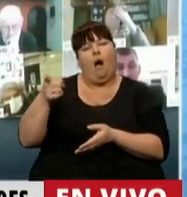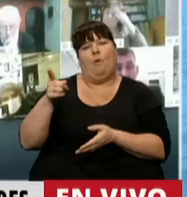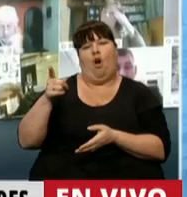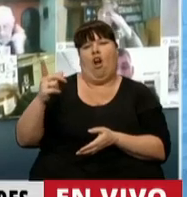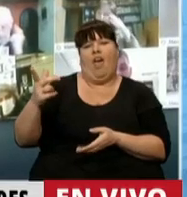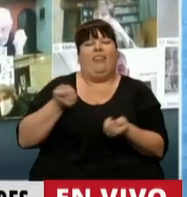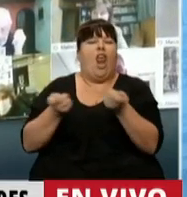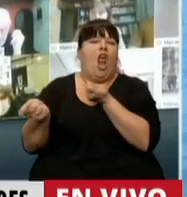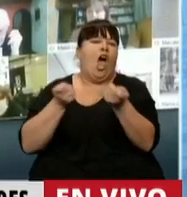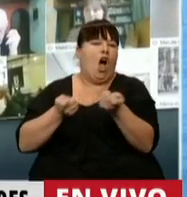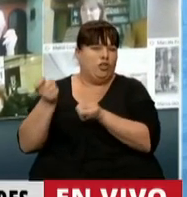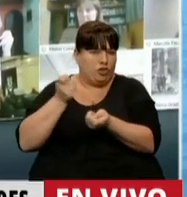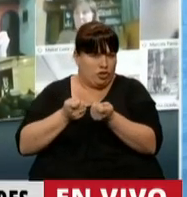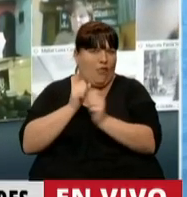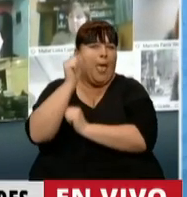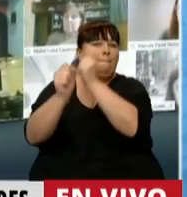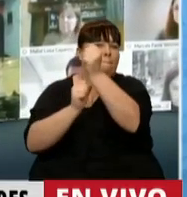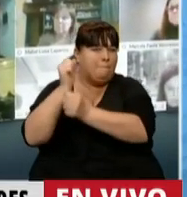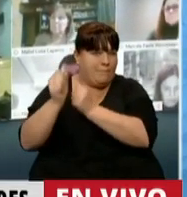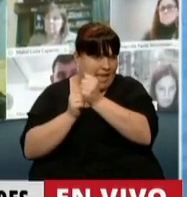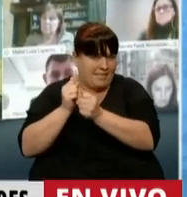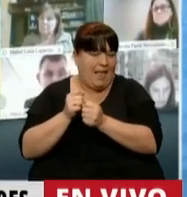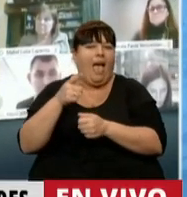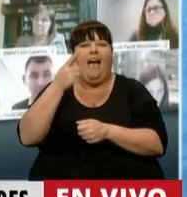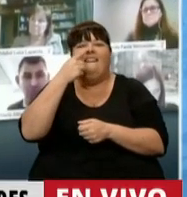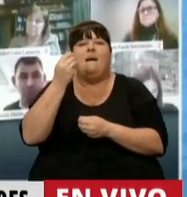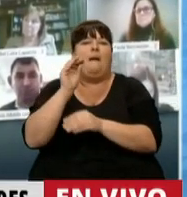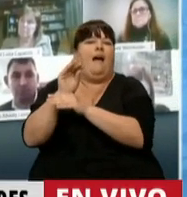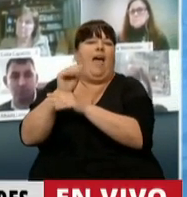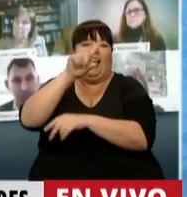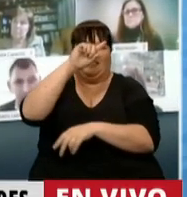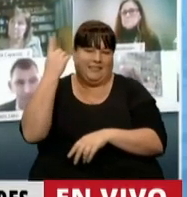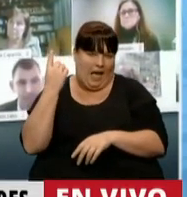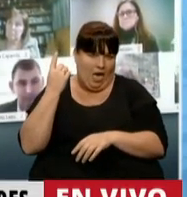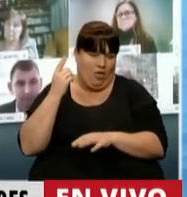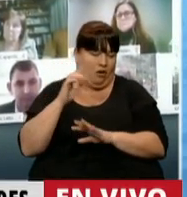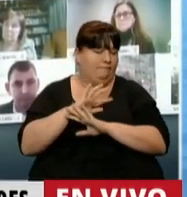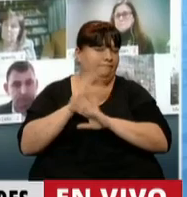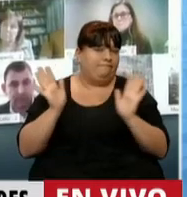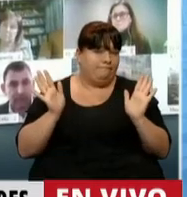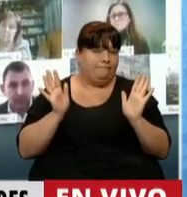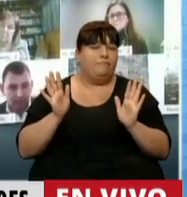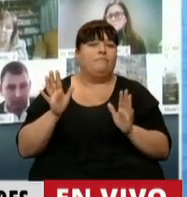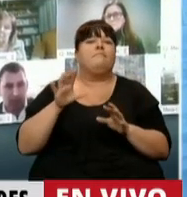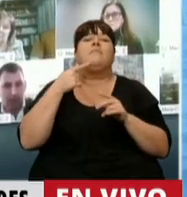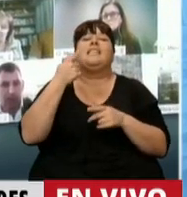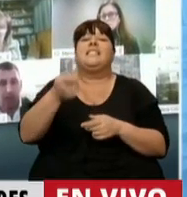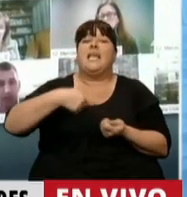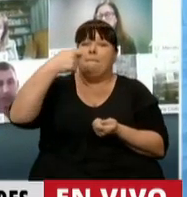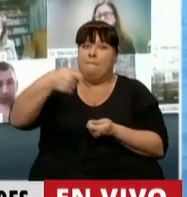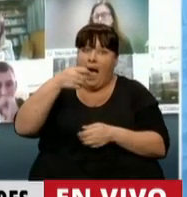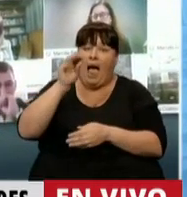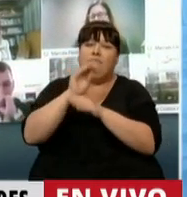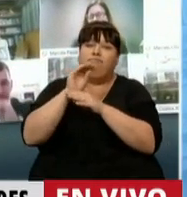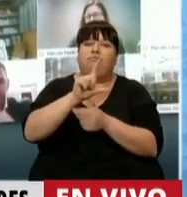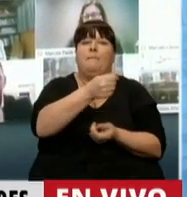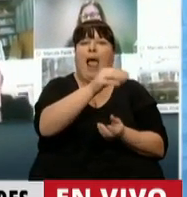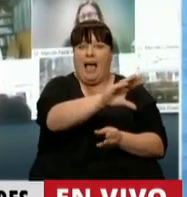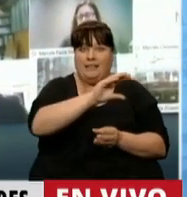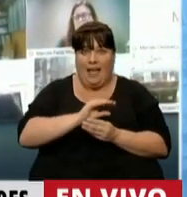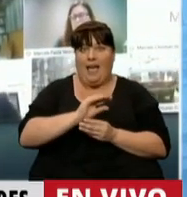los negociados empresarios con financiamiento estatal. En definitiva, con financiamiento y transferencia